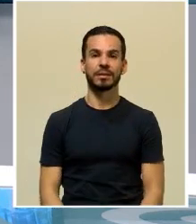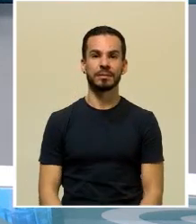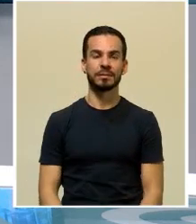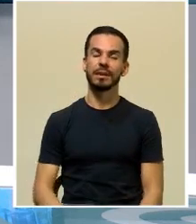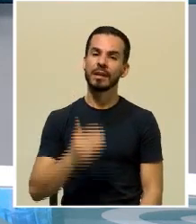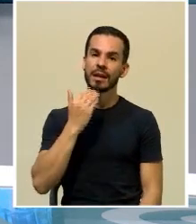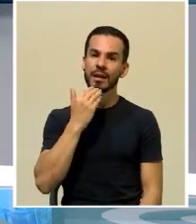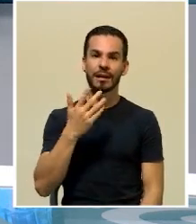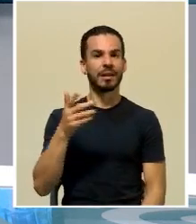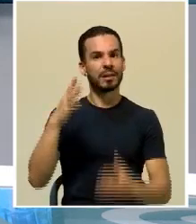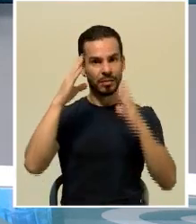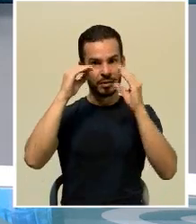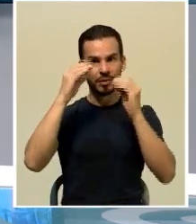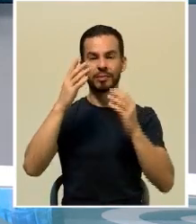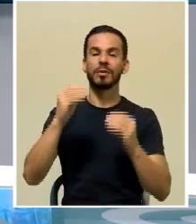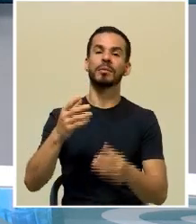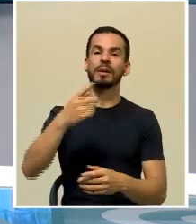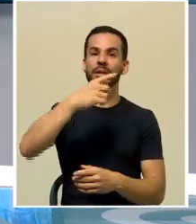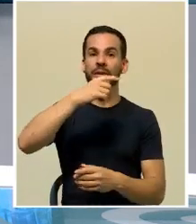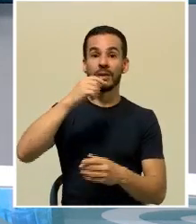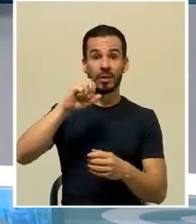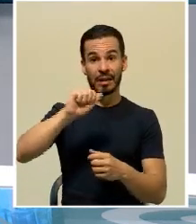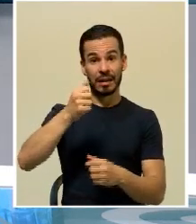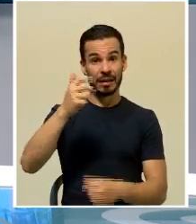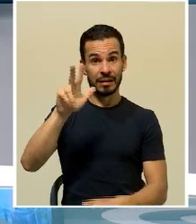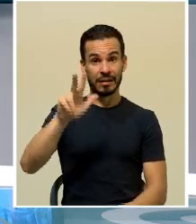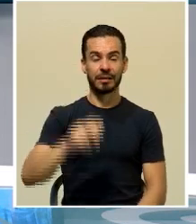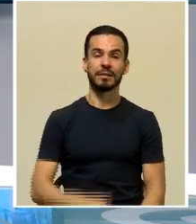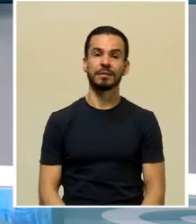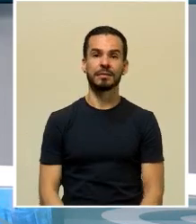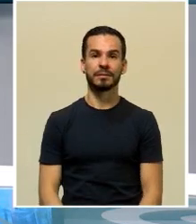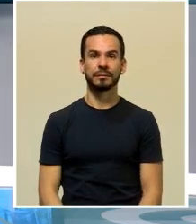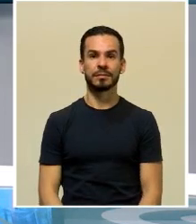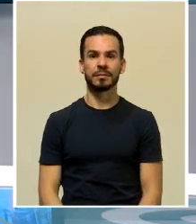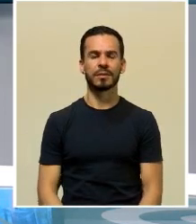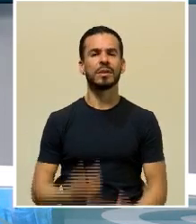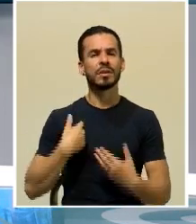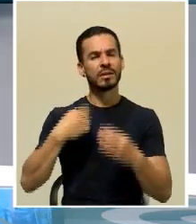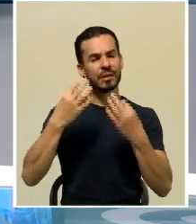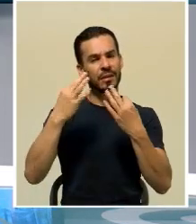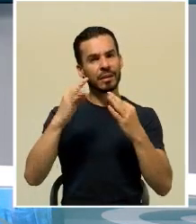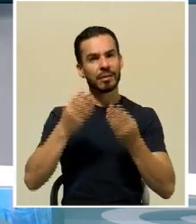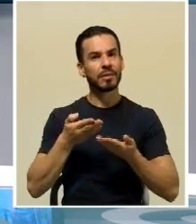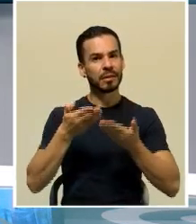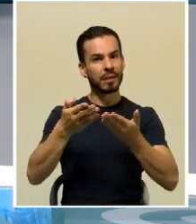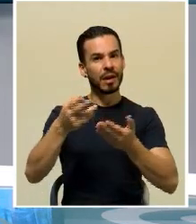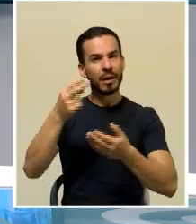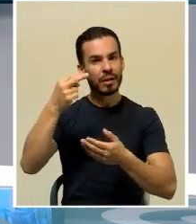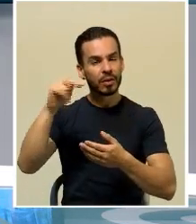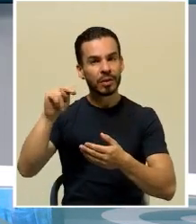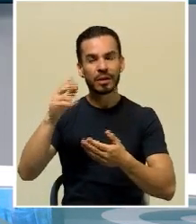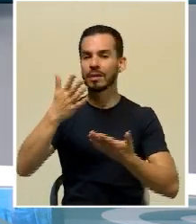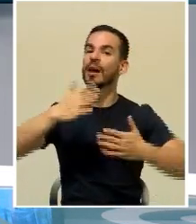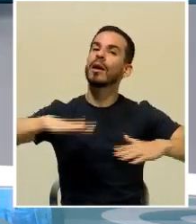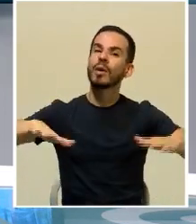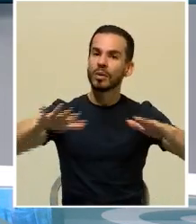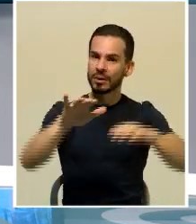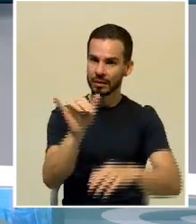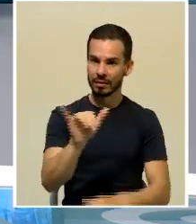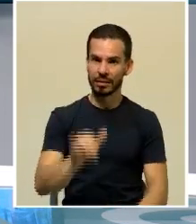Muchas gracias por haberse informado con la señal de Canal 13. Intentamos darle noticias y